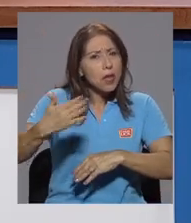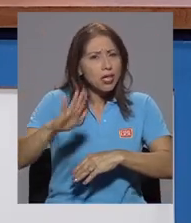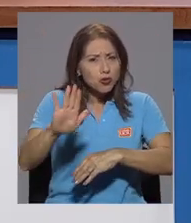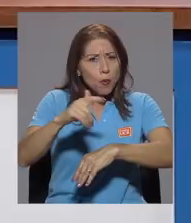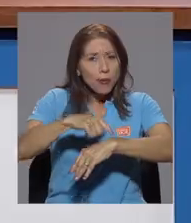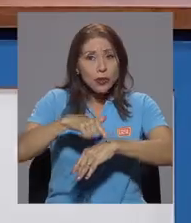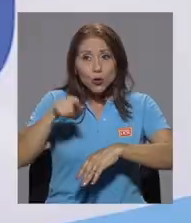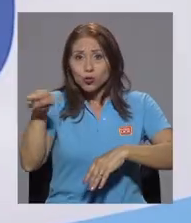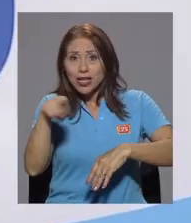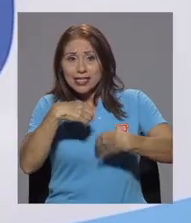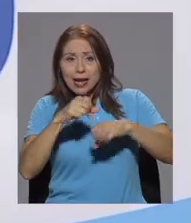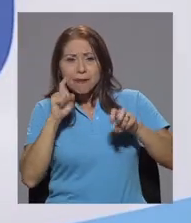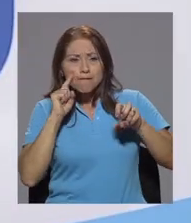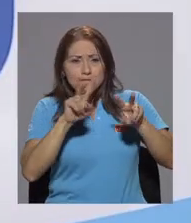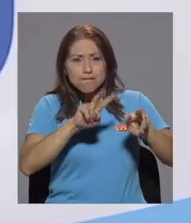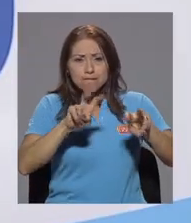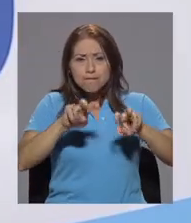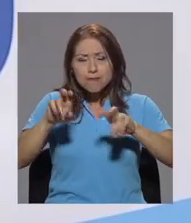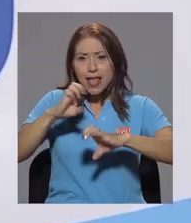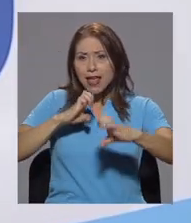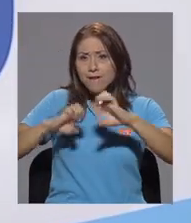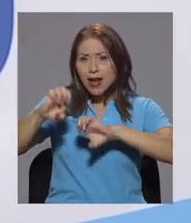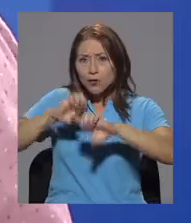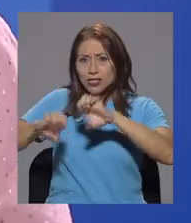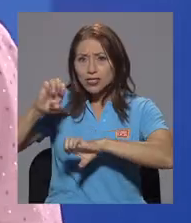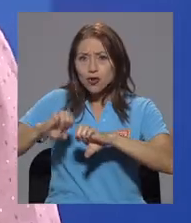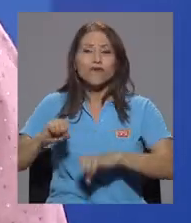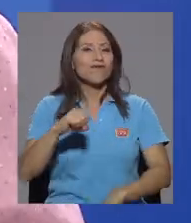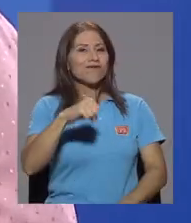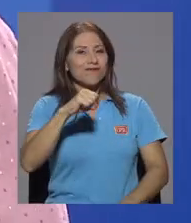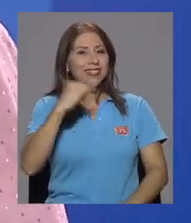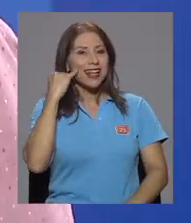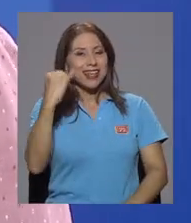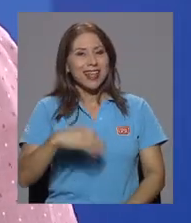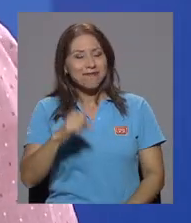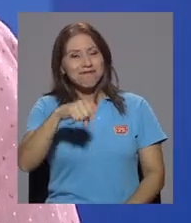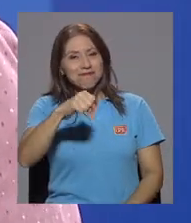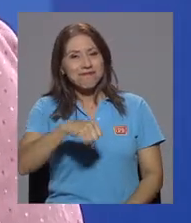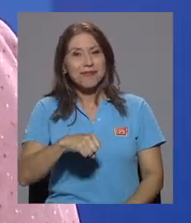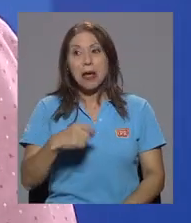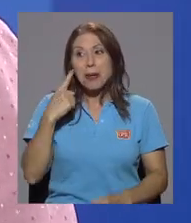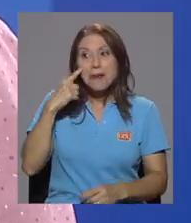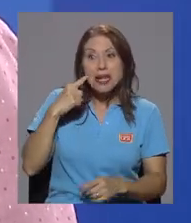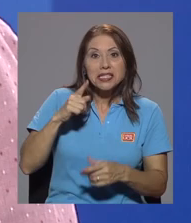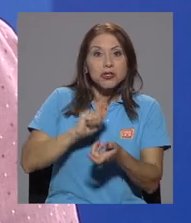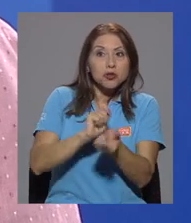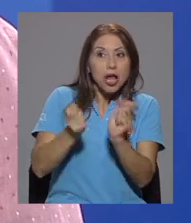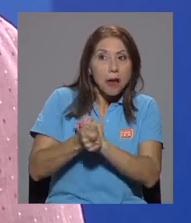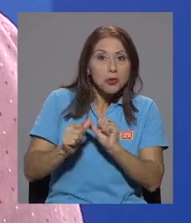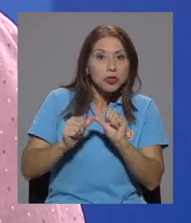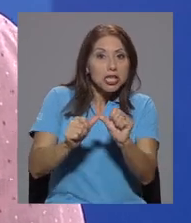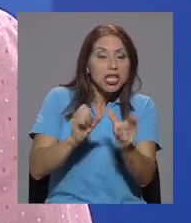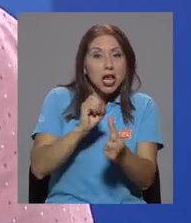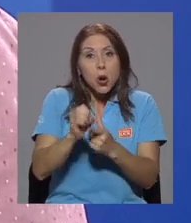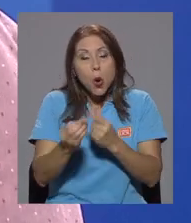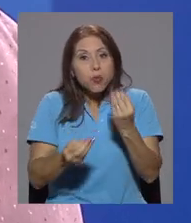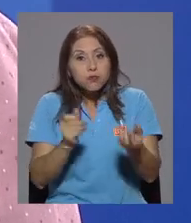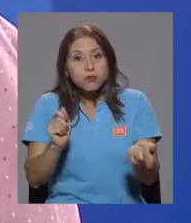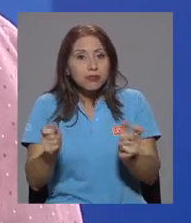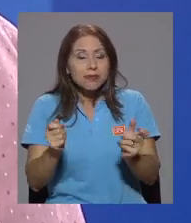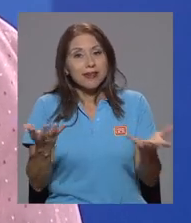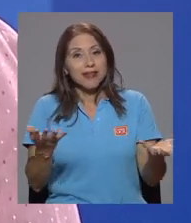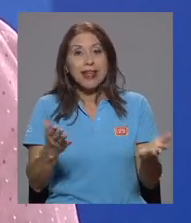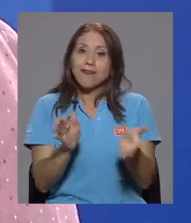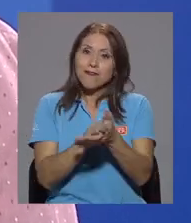una evaluación de hasta donde estos cambios este salas siguen o hay que retomar alguna cosa no clara y felicitarlos porque